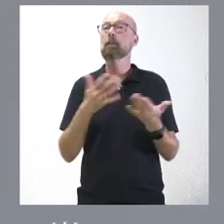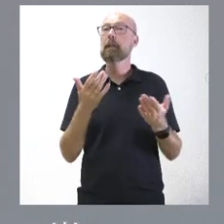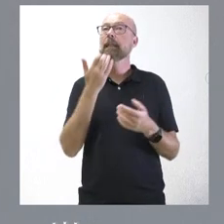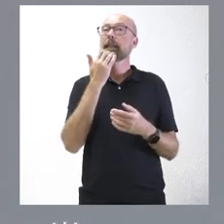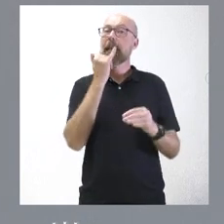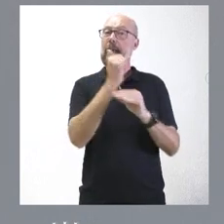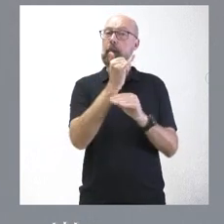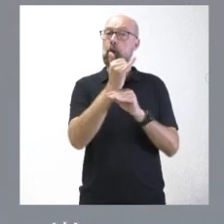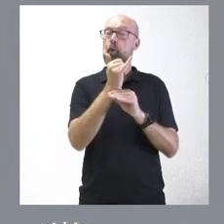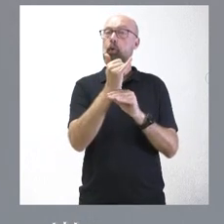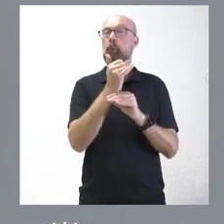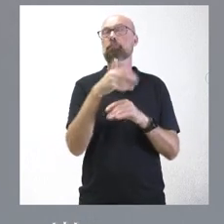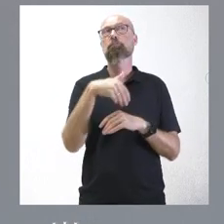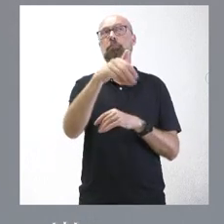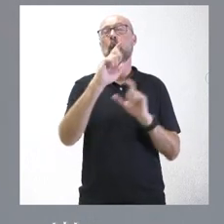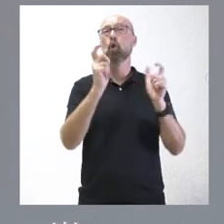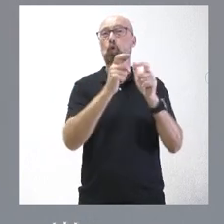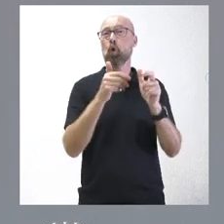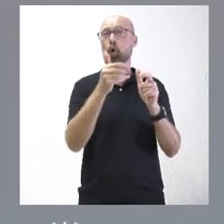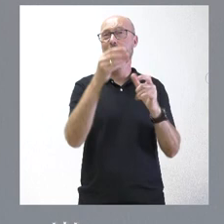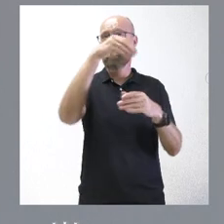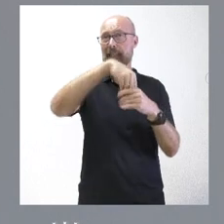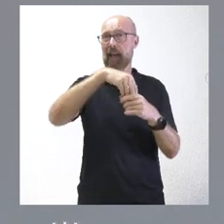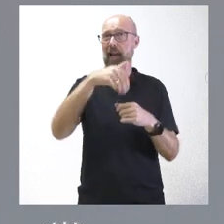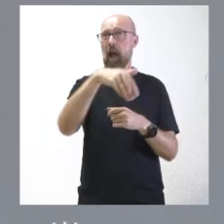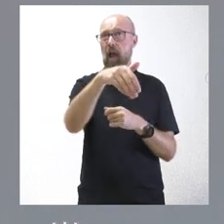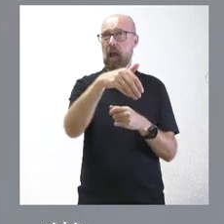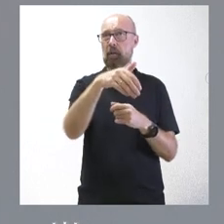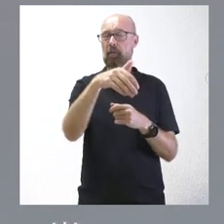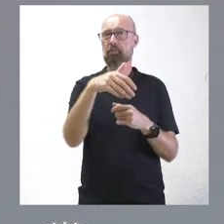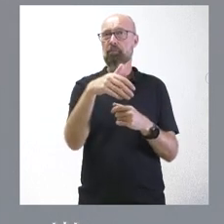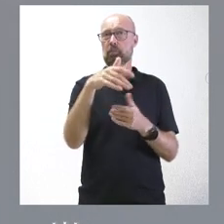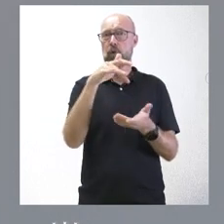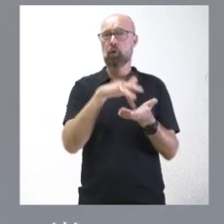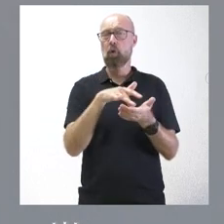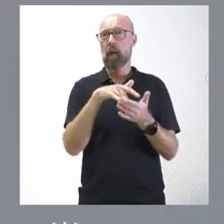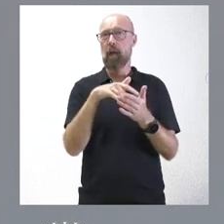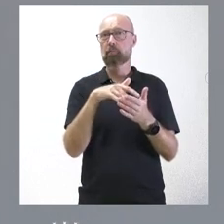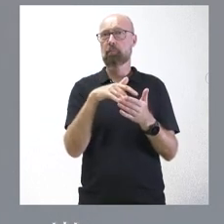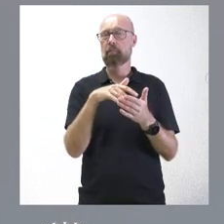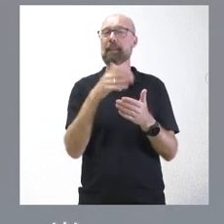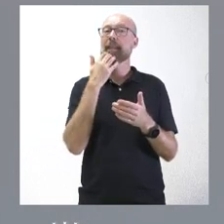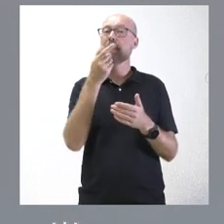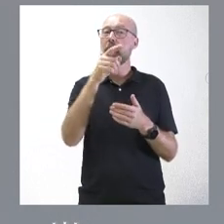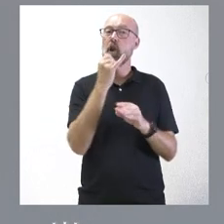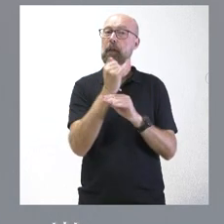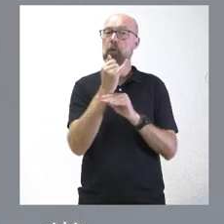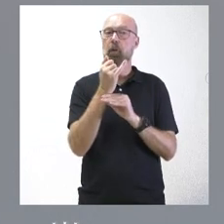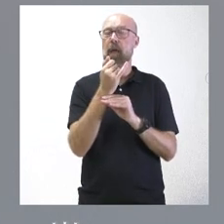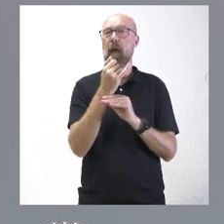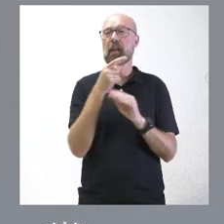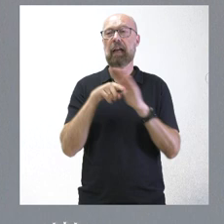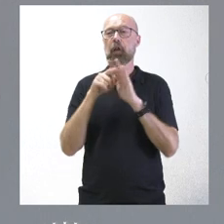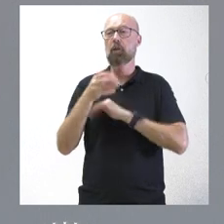formalmente tras la reunión que tiene convocada interna de su propia organización que no va a seguir gestionando esta actividad